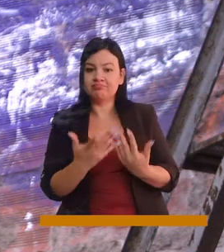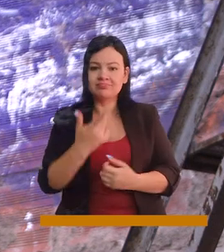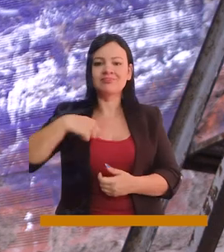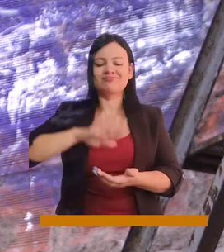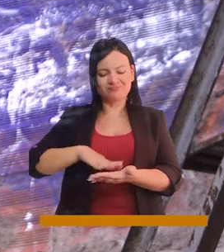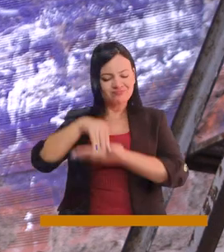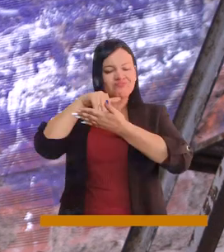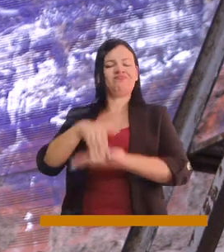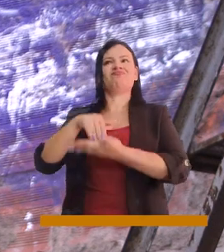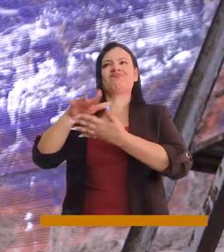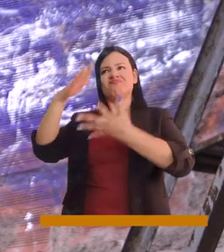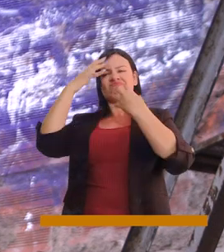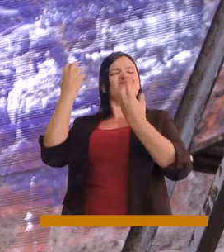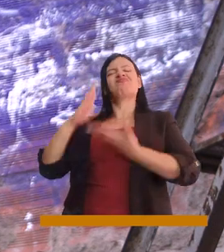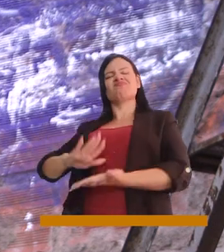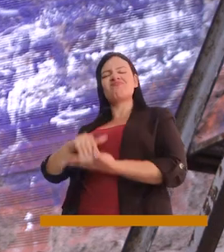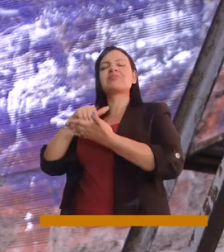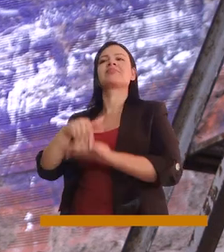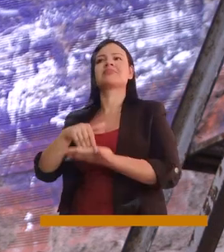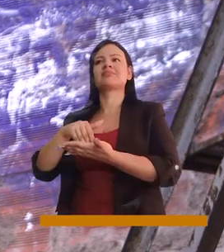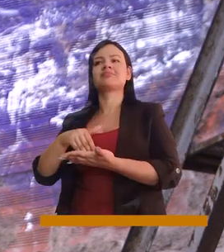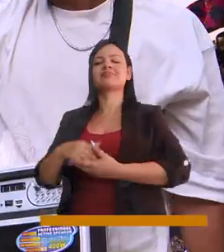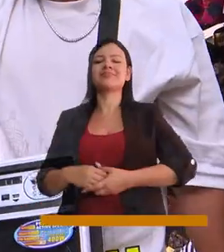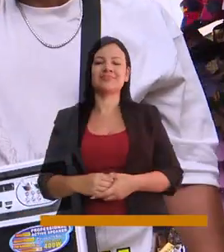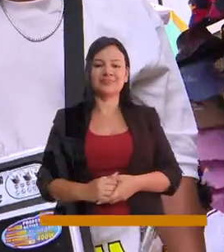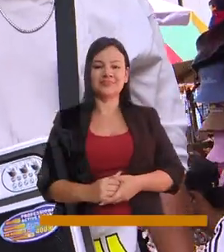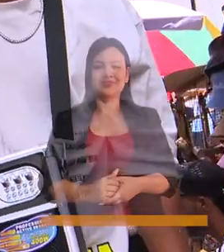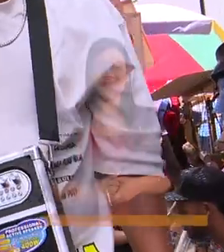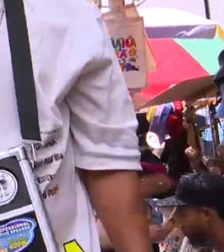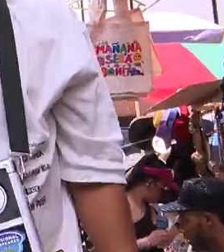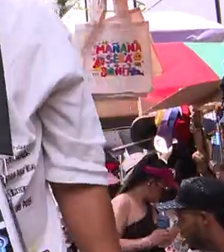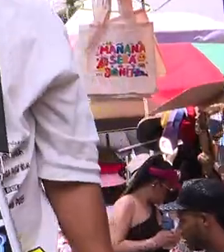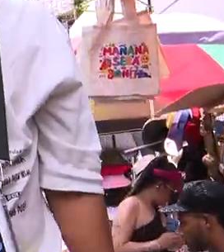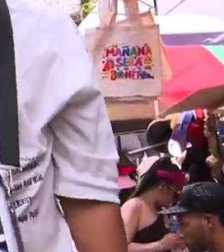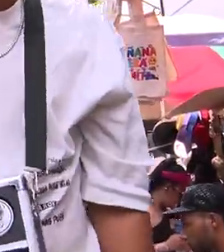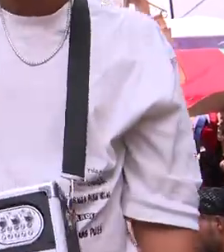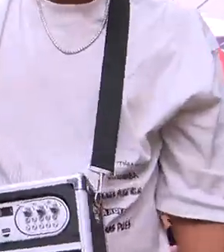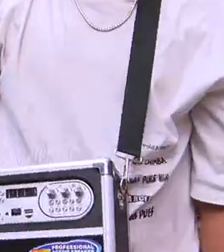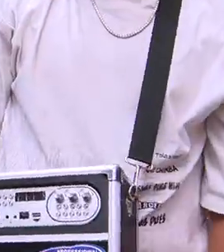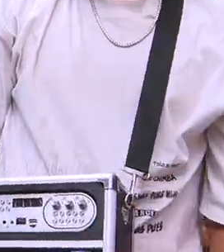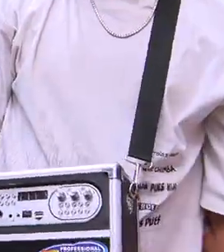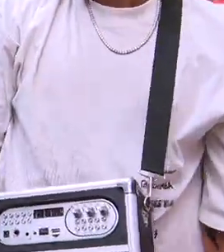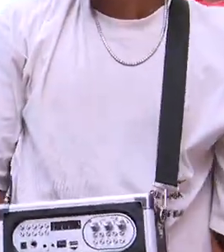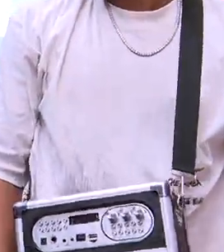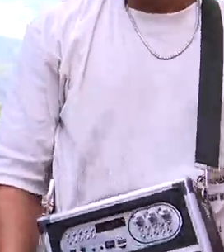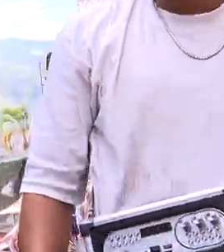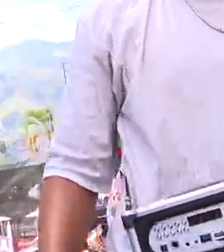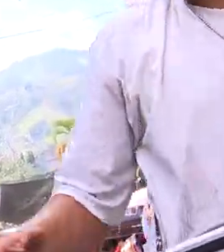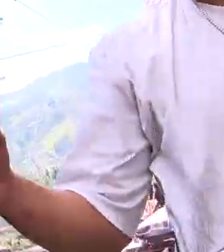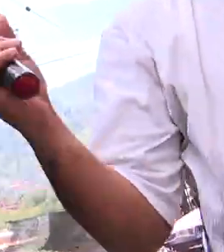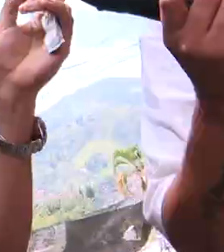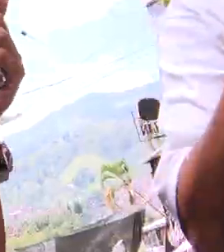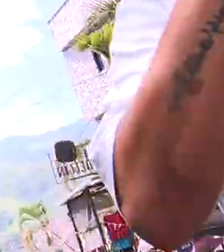la gentrificación porque somos resistencia contra el olvido ar una tarde divertida Vete para la comuna 13 colorida